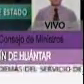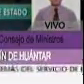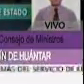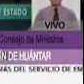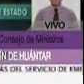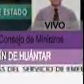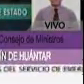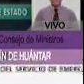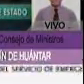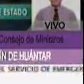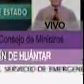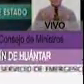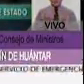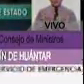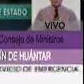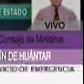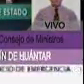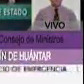Muy bien.